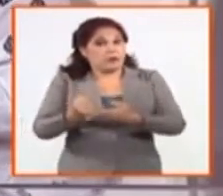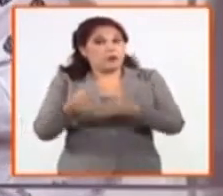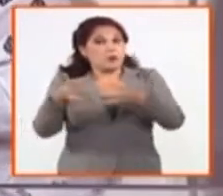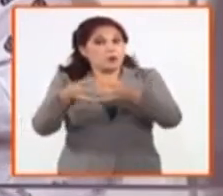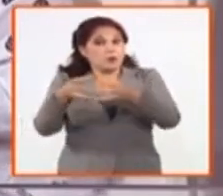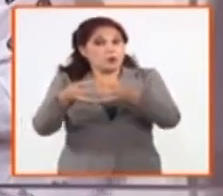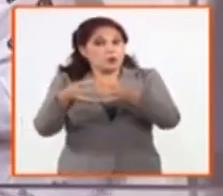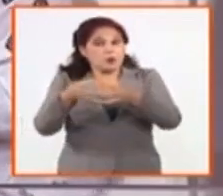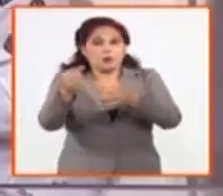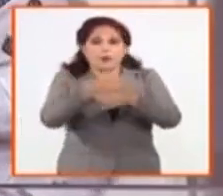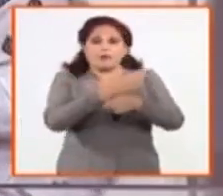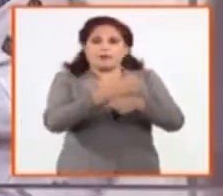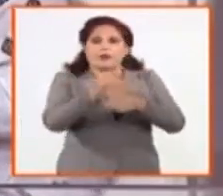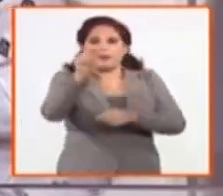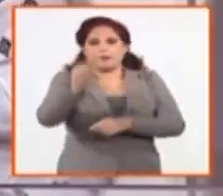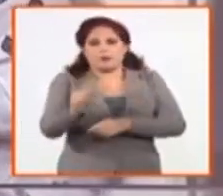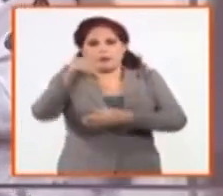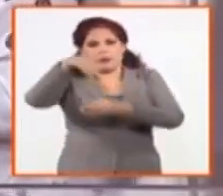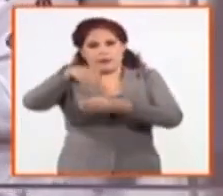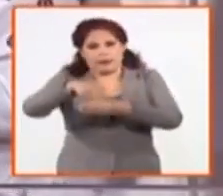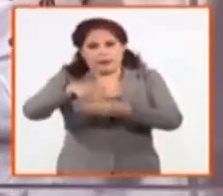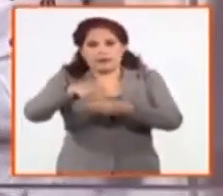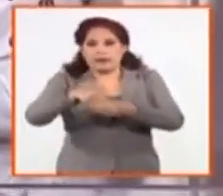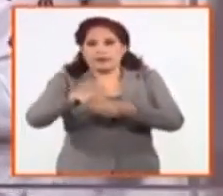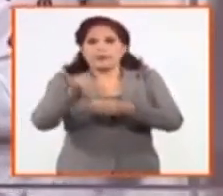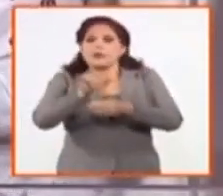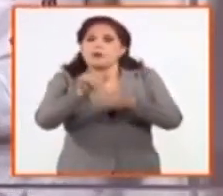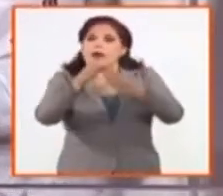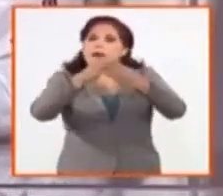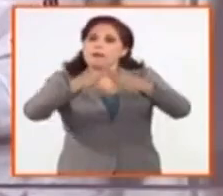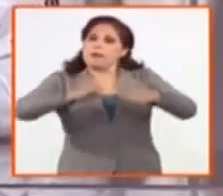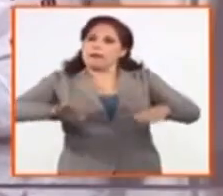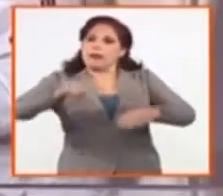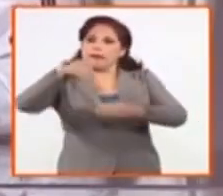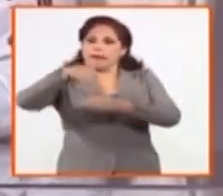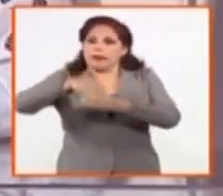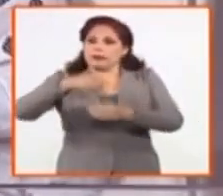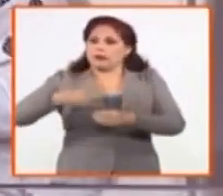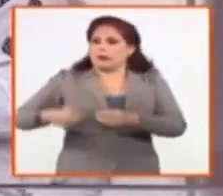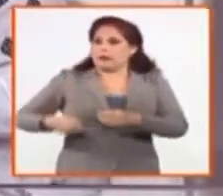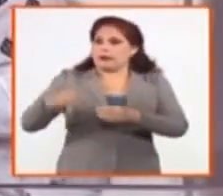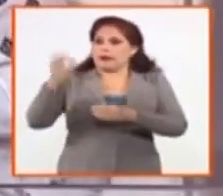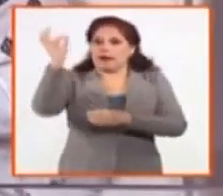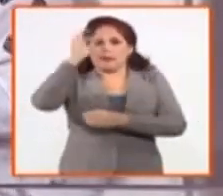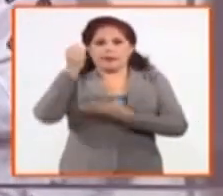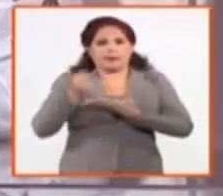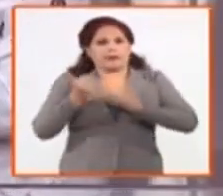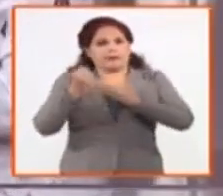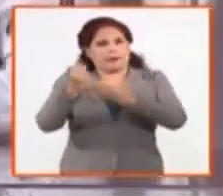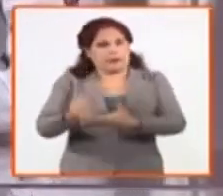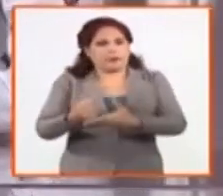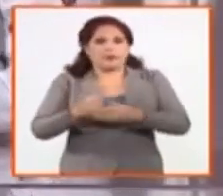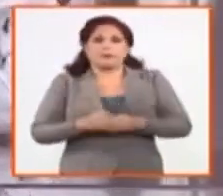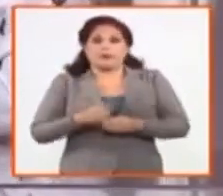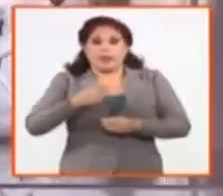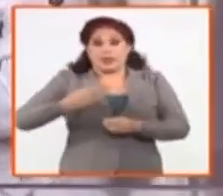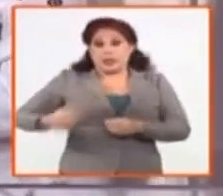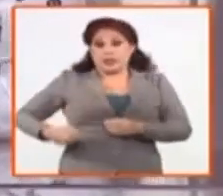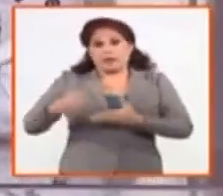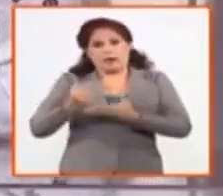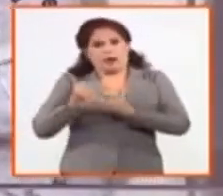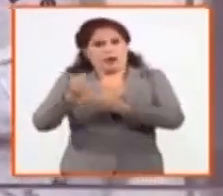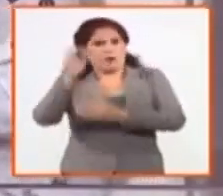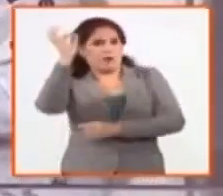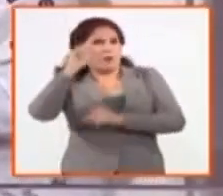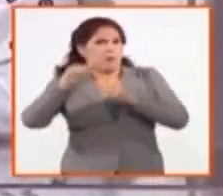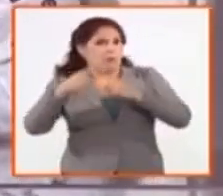le interesa la estabilidad. China, están haciendo todo lo posible, más allá de las inversiones económicas que tenga China, de si